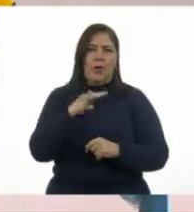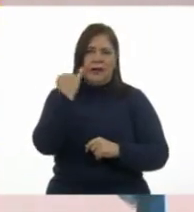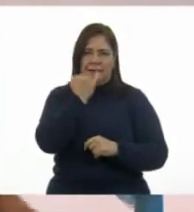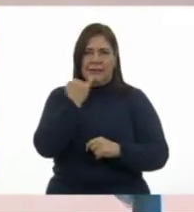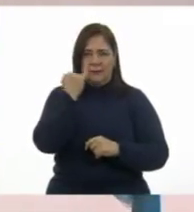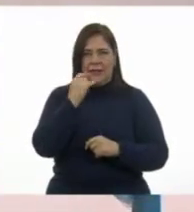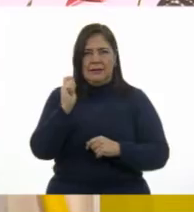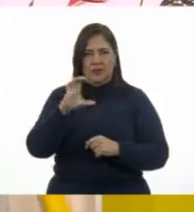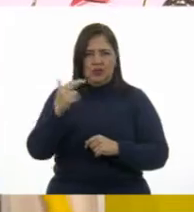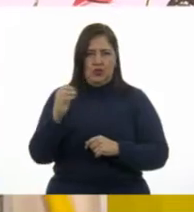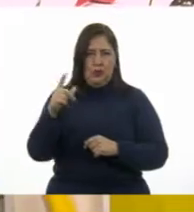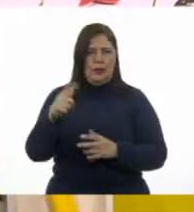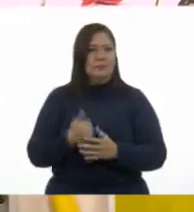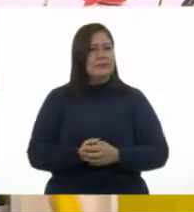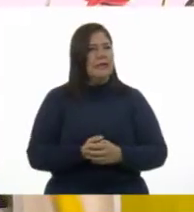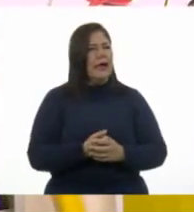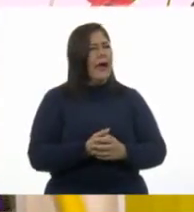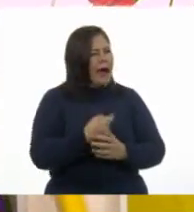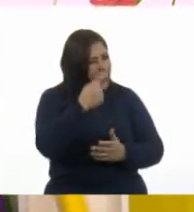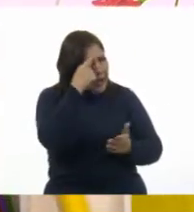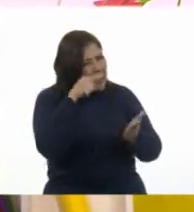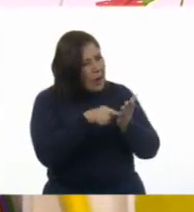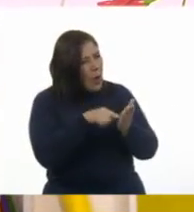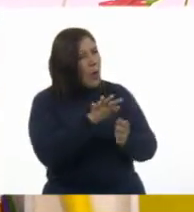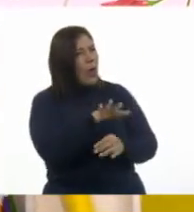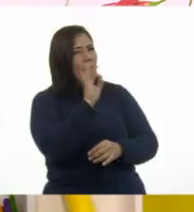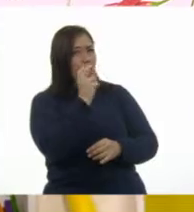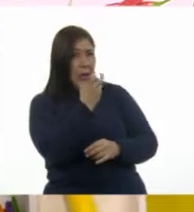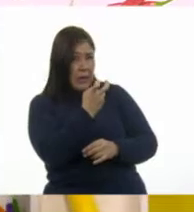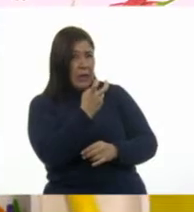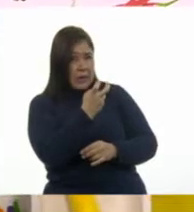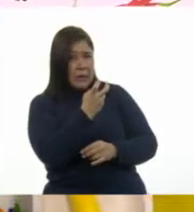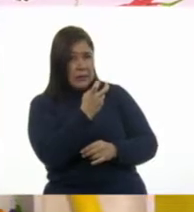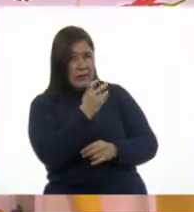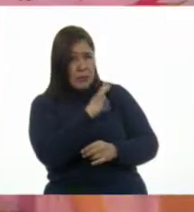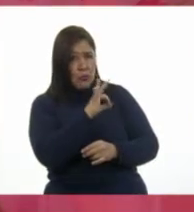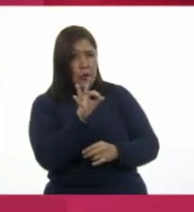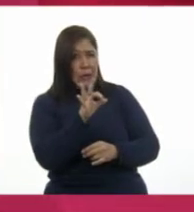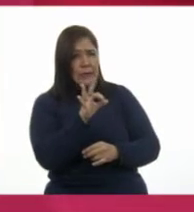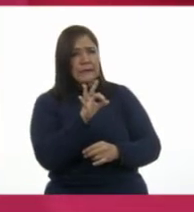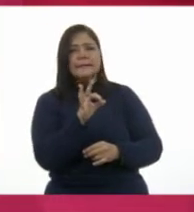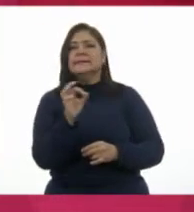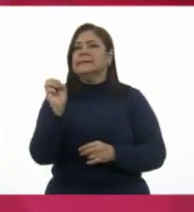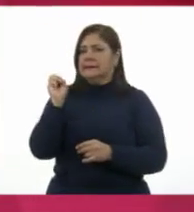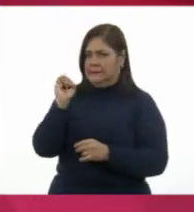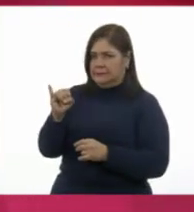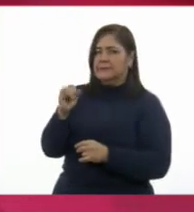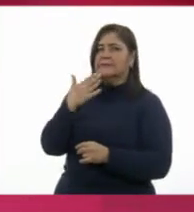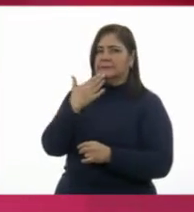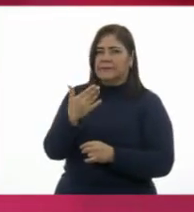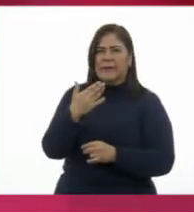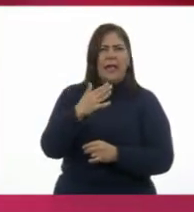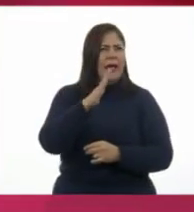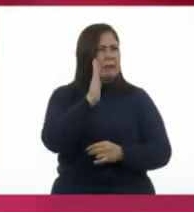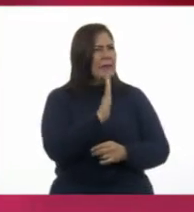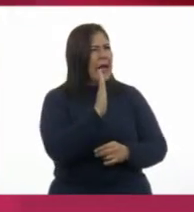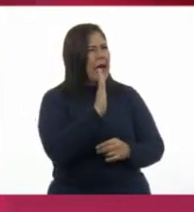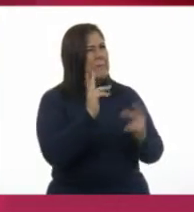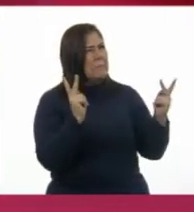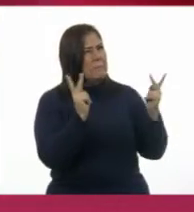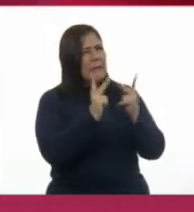la encuentras. Creo que encontré una, maestra. ¿Será esta? Sí. Se parece mucho al ejemplo